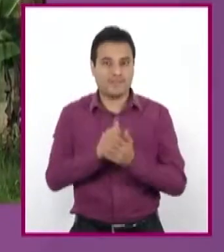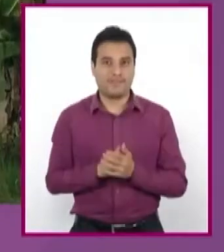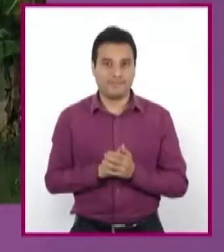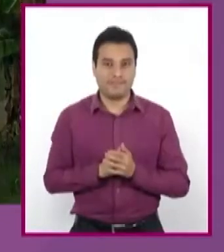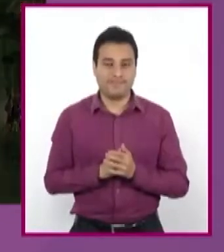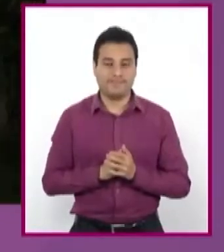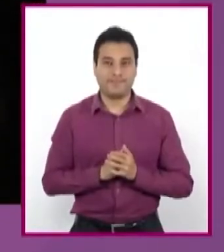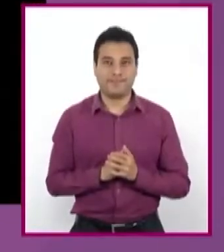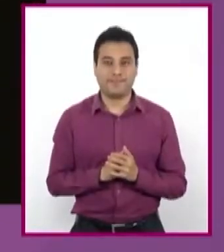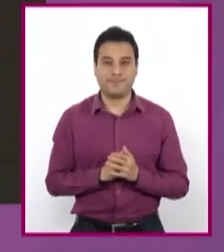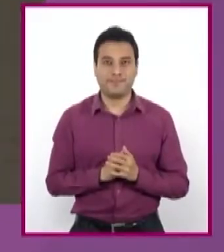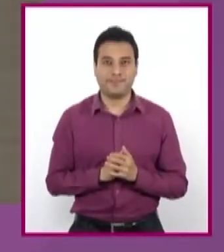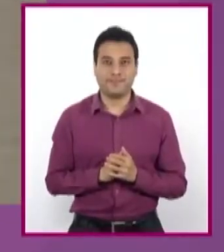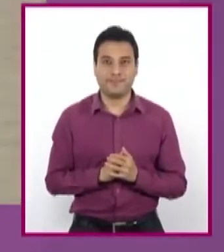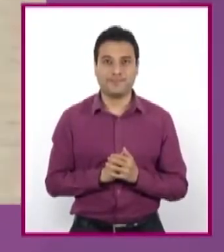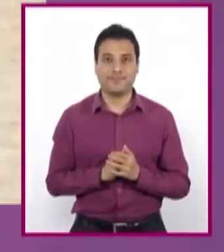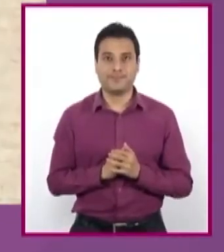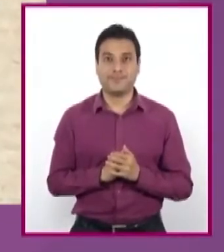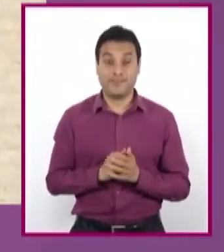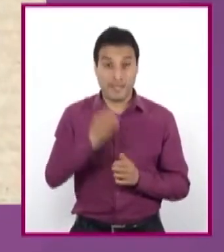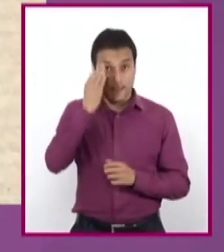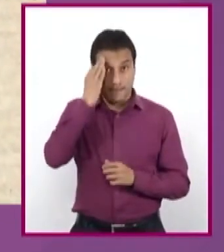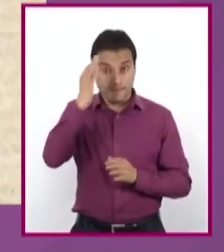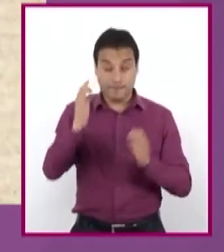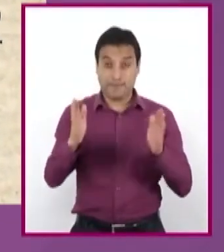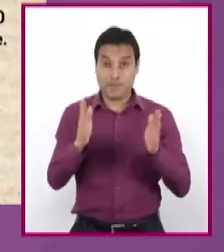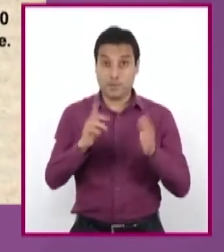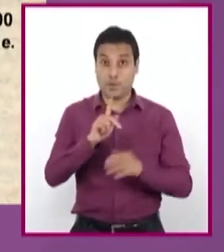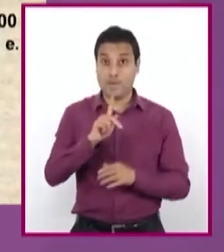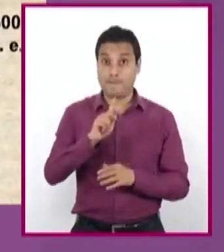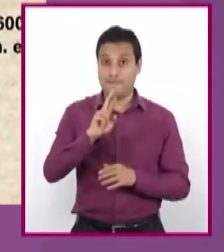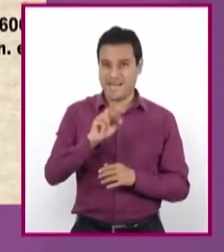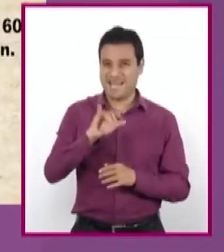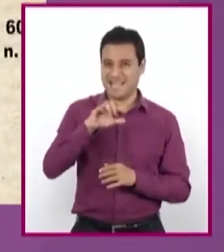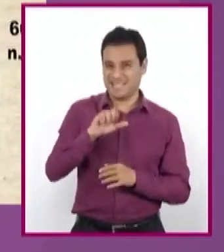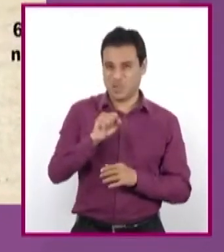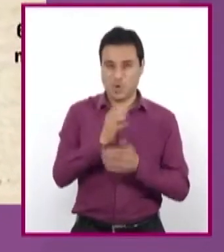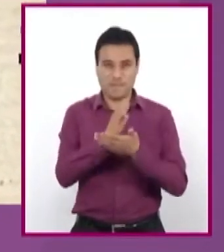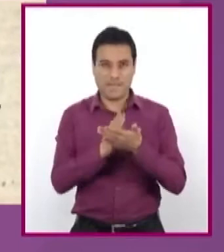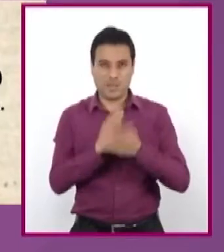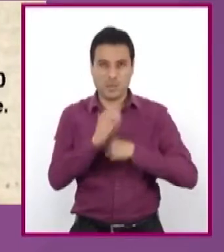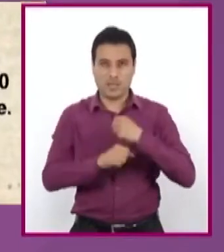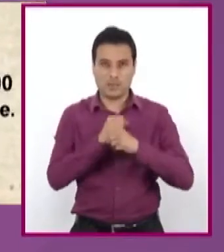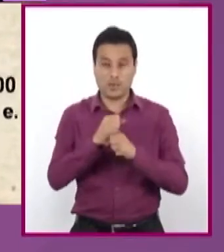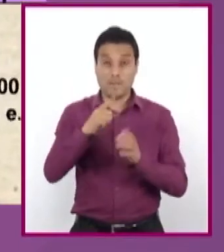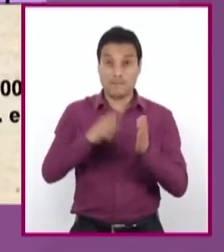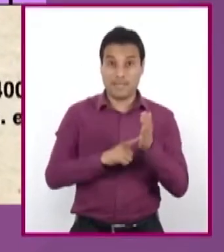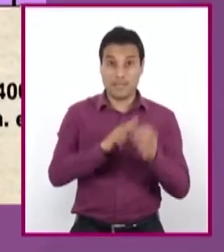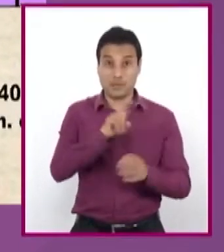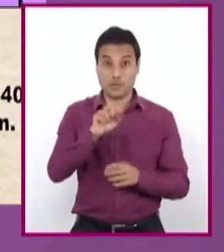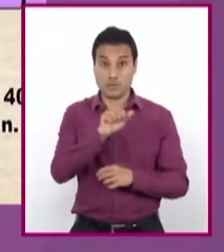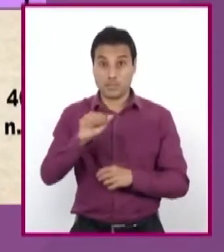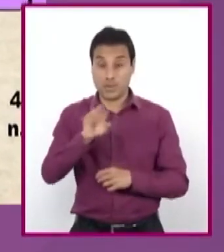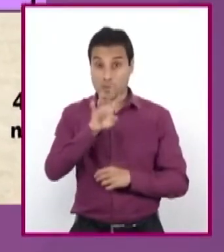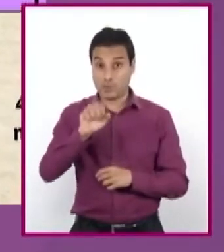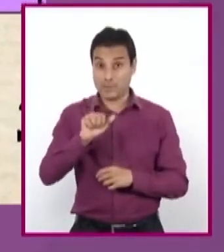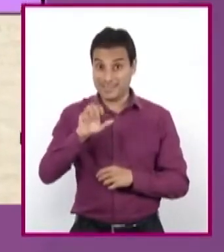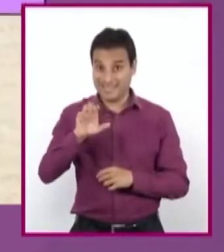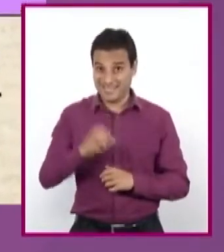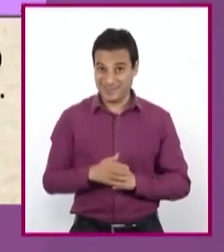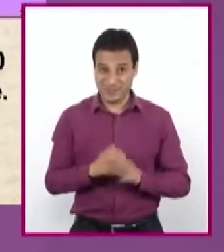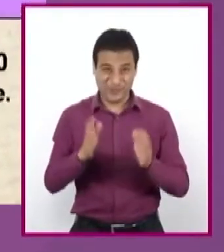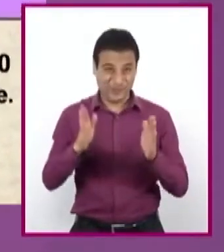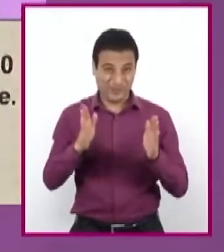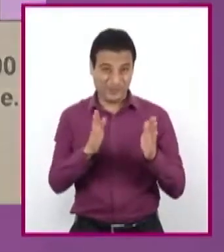del Golfo. En el periodo preclásico medio, que va del año 1200 al 400 antes